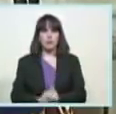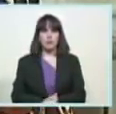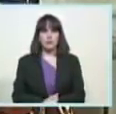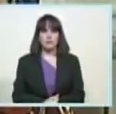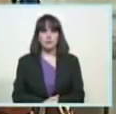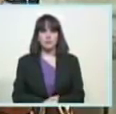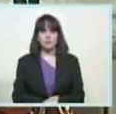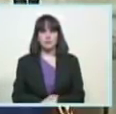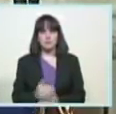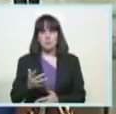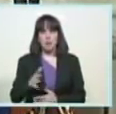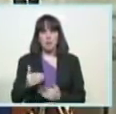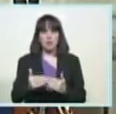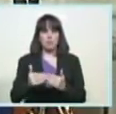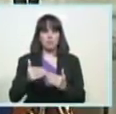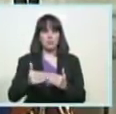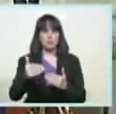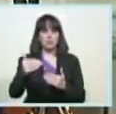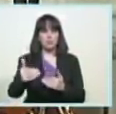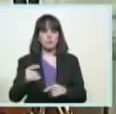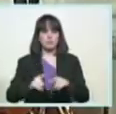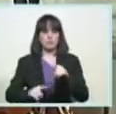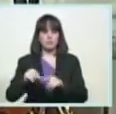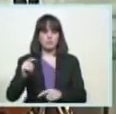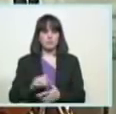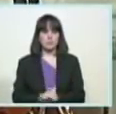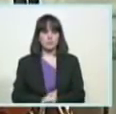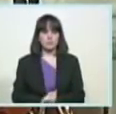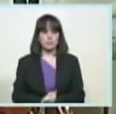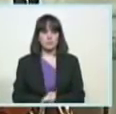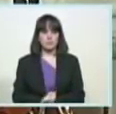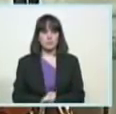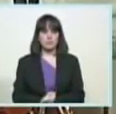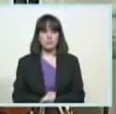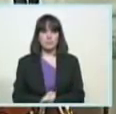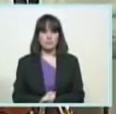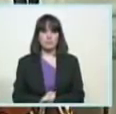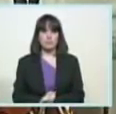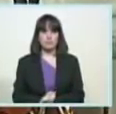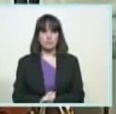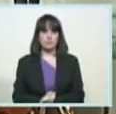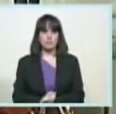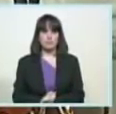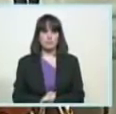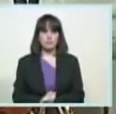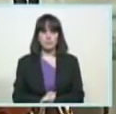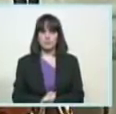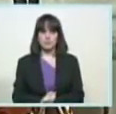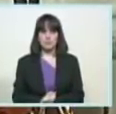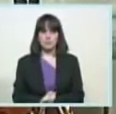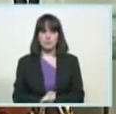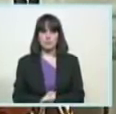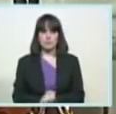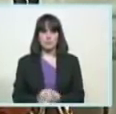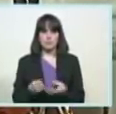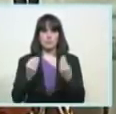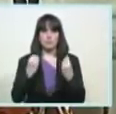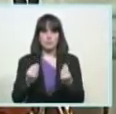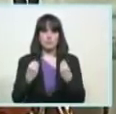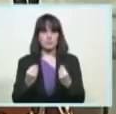un poco más de 6 millones apoyadas activamente como quien los abraza